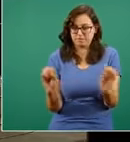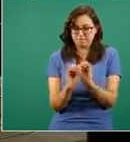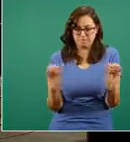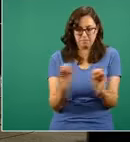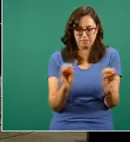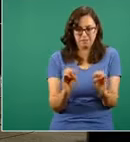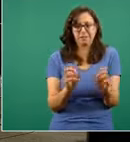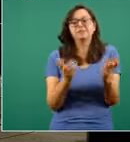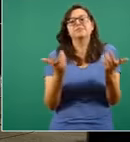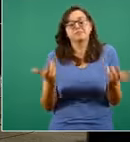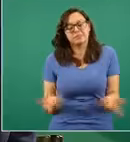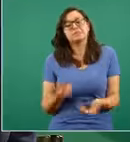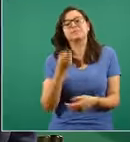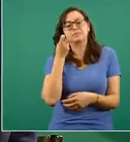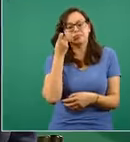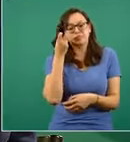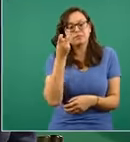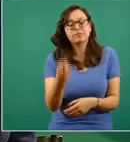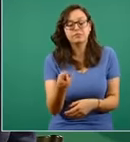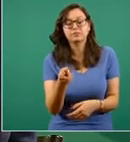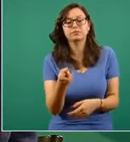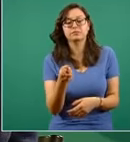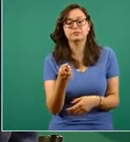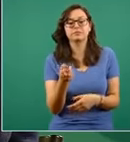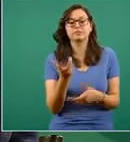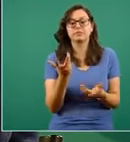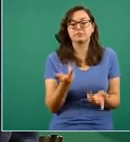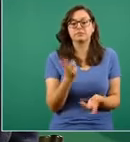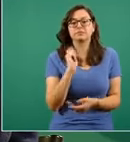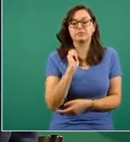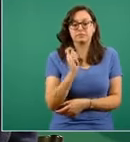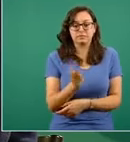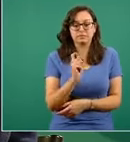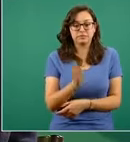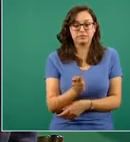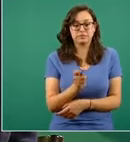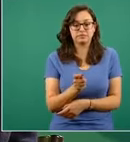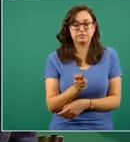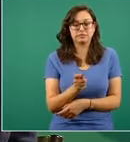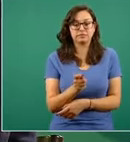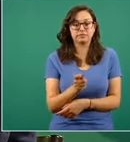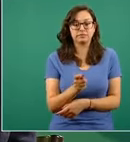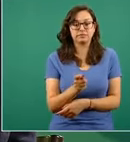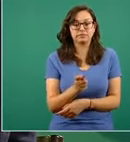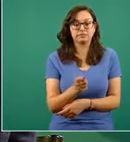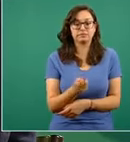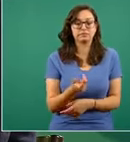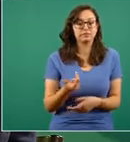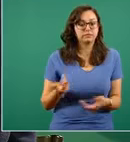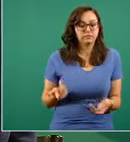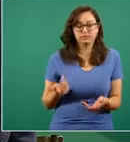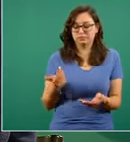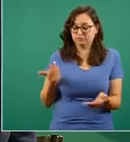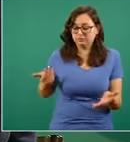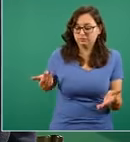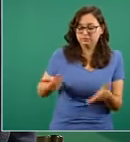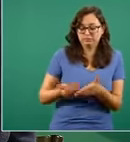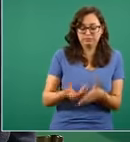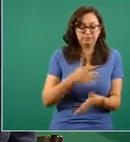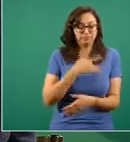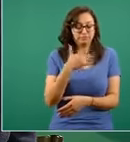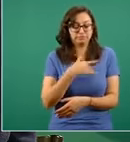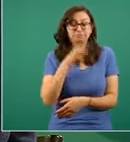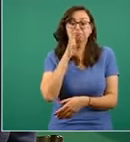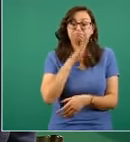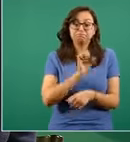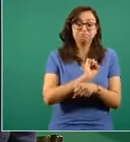también responde no solo a que en esos primeros días en que tuvo síntomas básicamente moderados, leves,